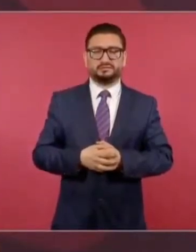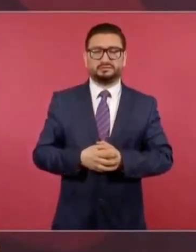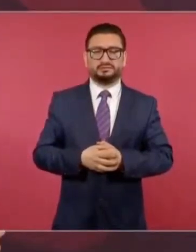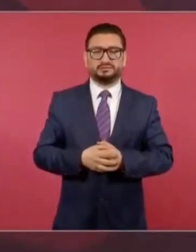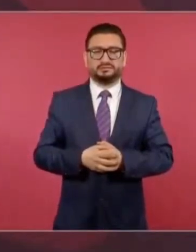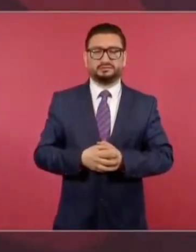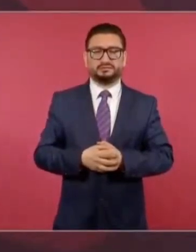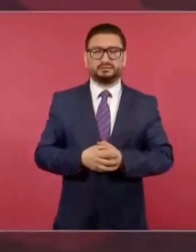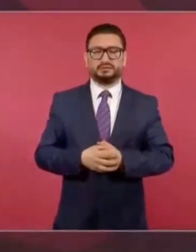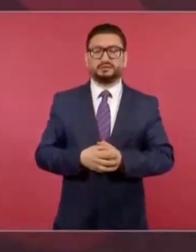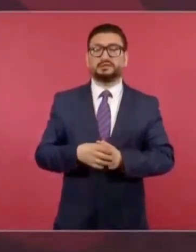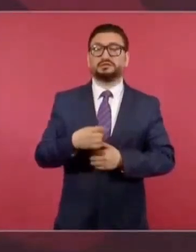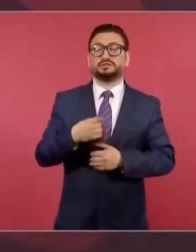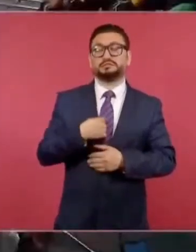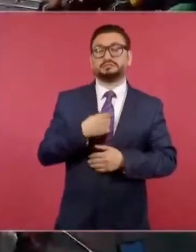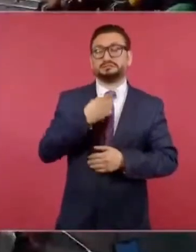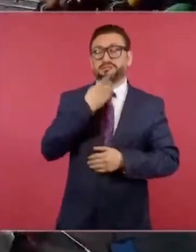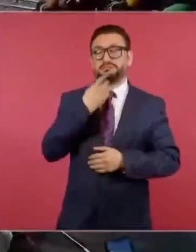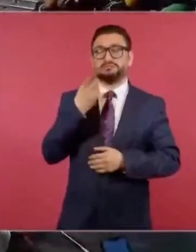Pues fíjate que